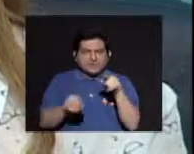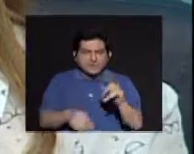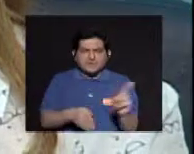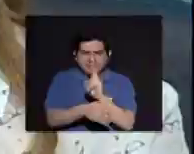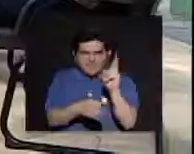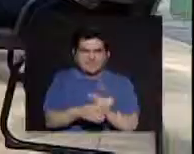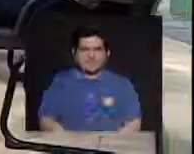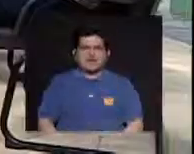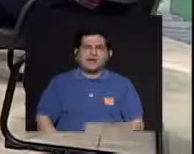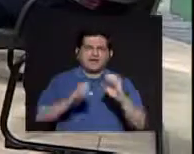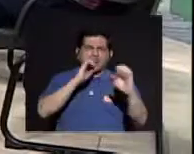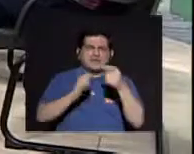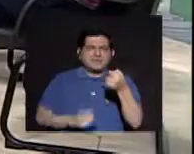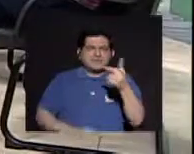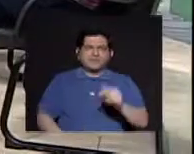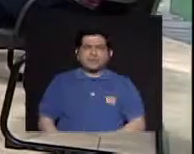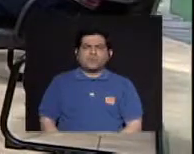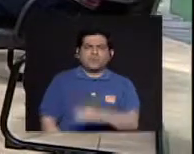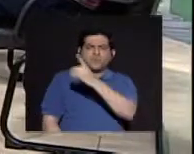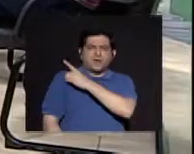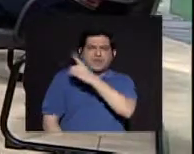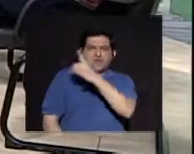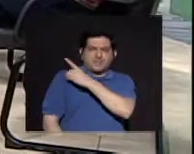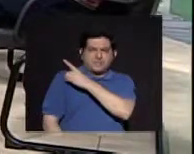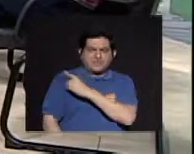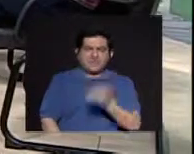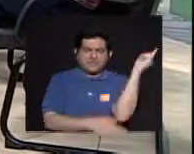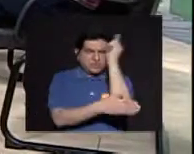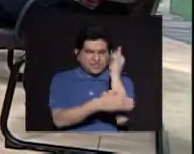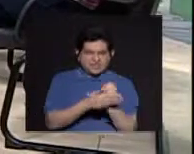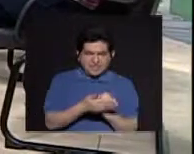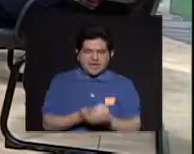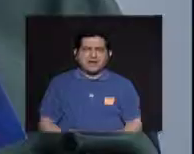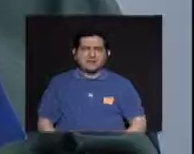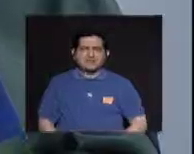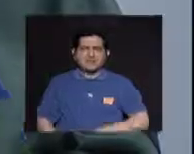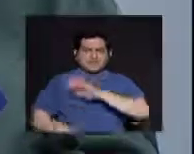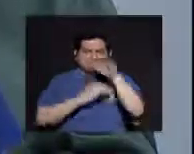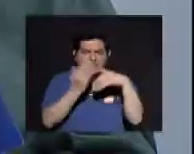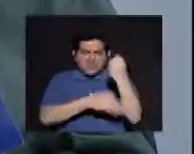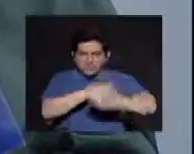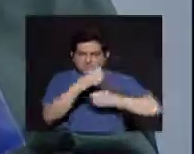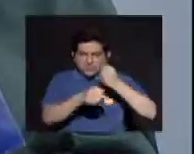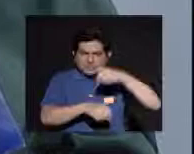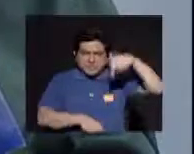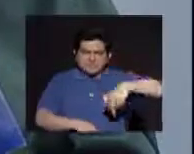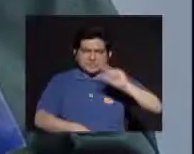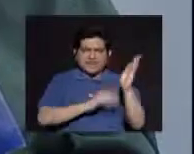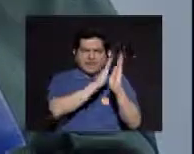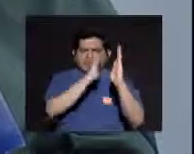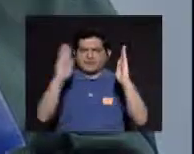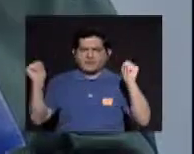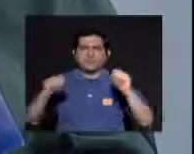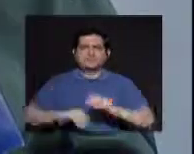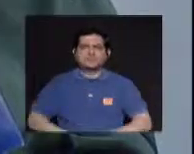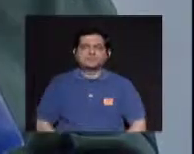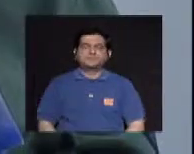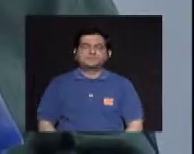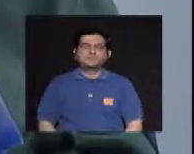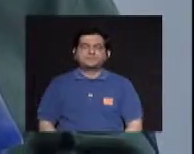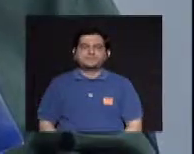pedacitos. Hemos entrevistado poco a directores o directoras de arte a lo largo de todos estos años en Lunes de